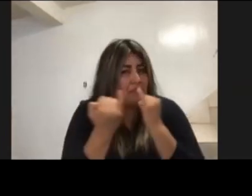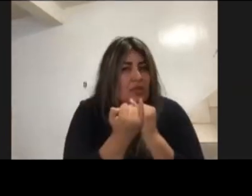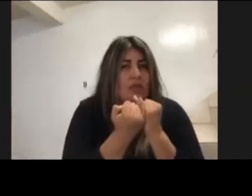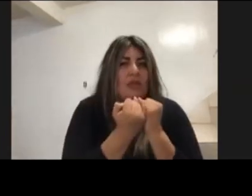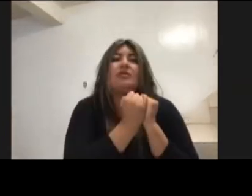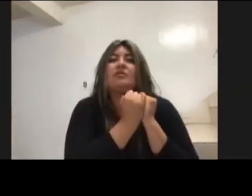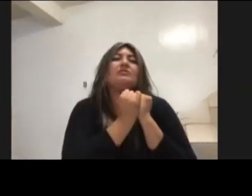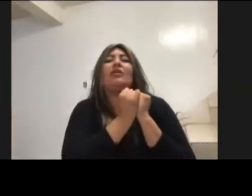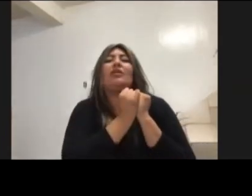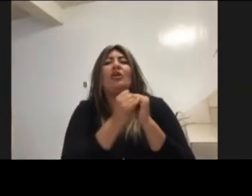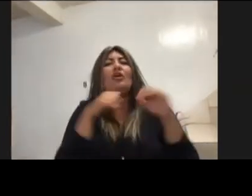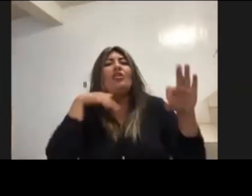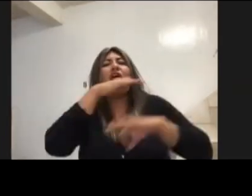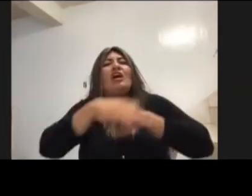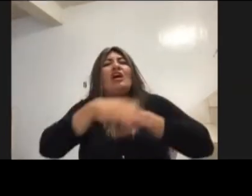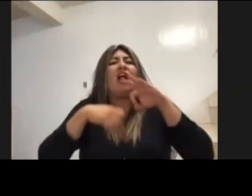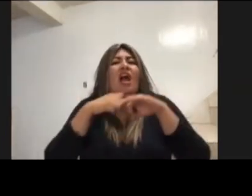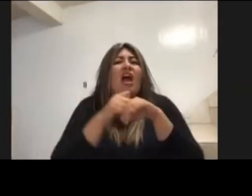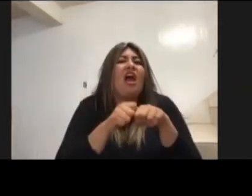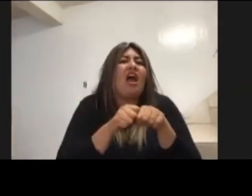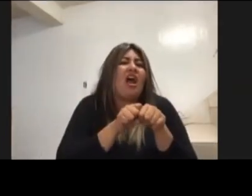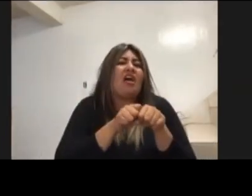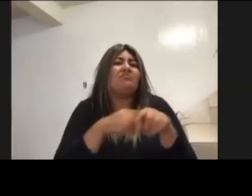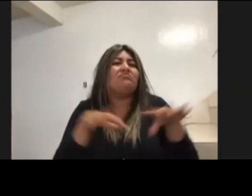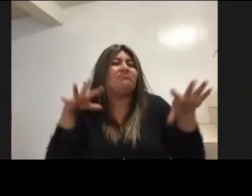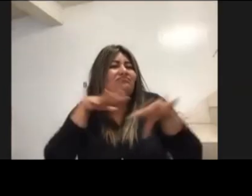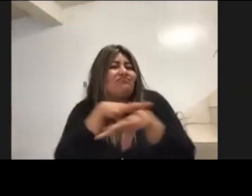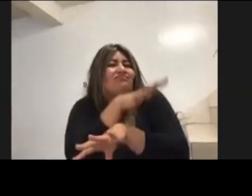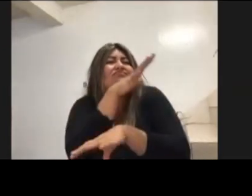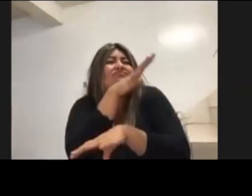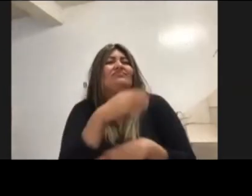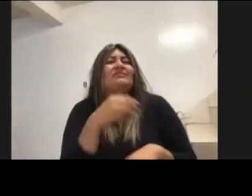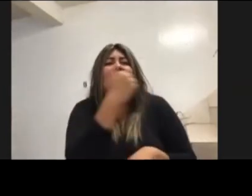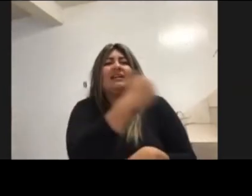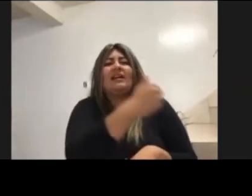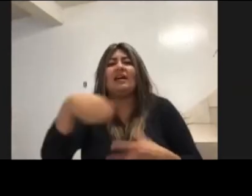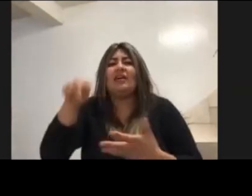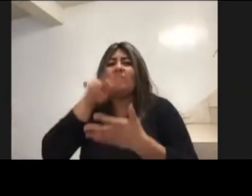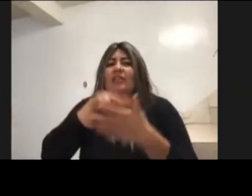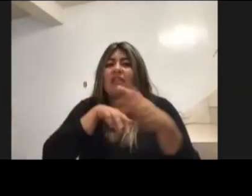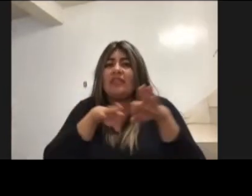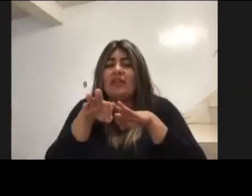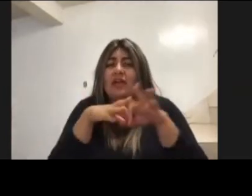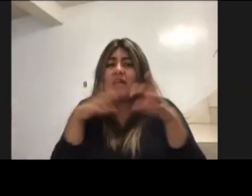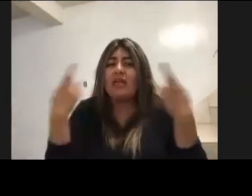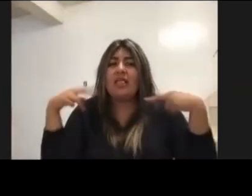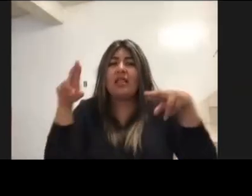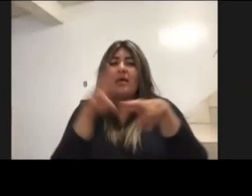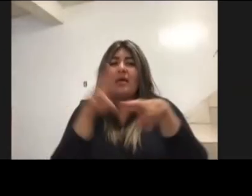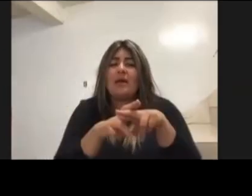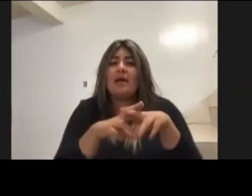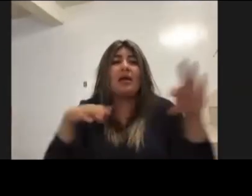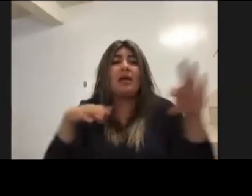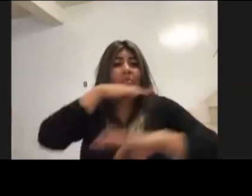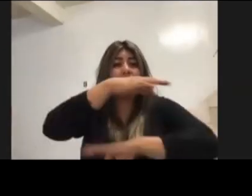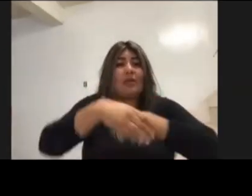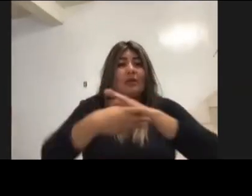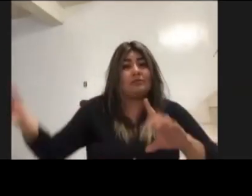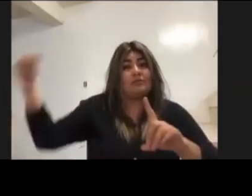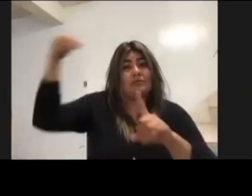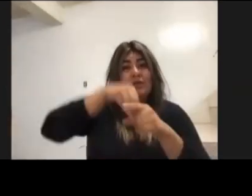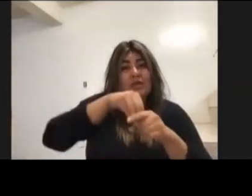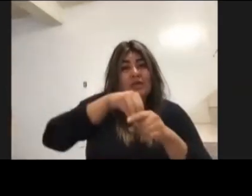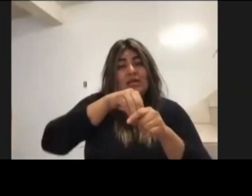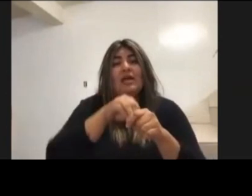están requiriendo las asignaturas y los temas para que sea un reto accesible a la condición del niño.